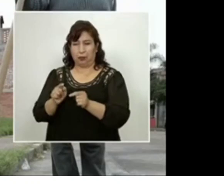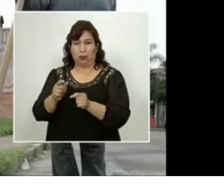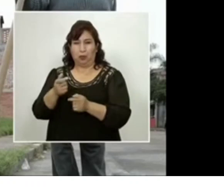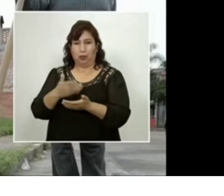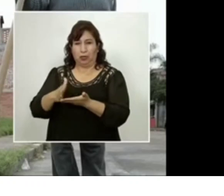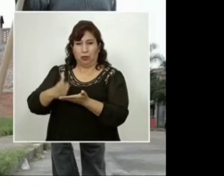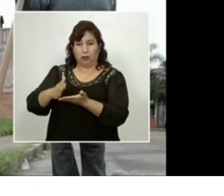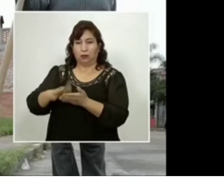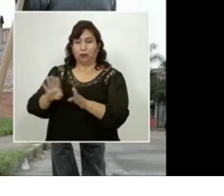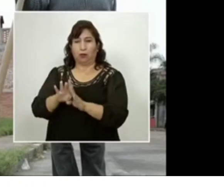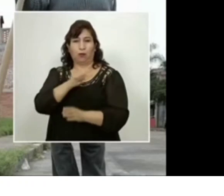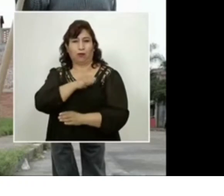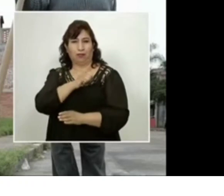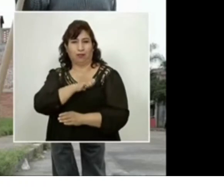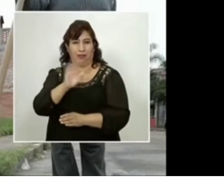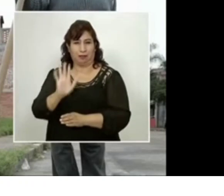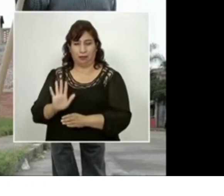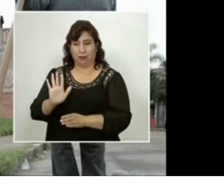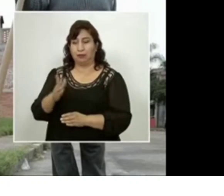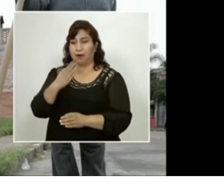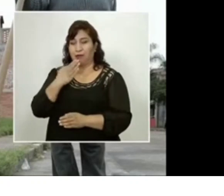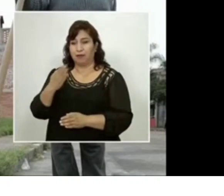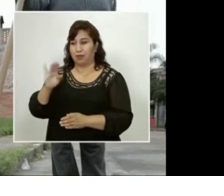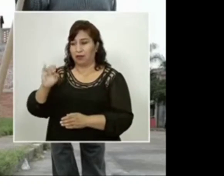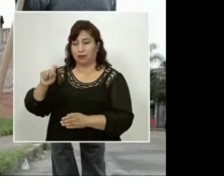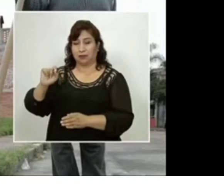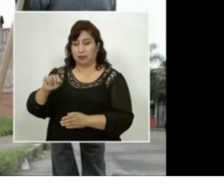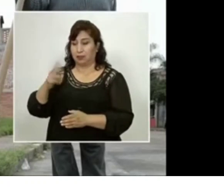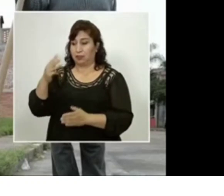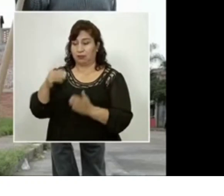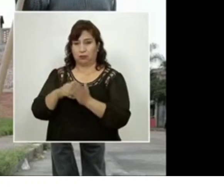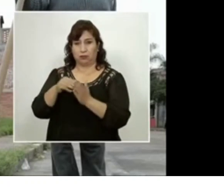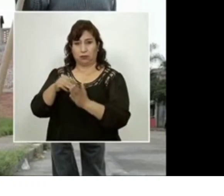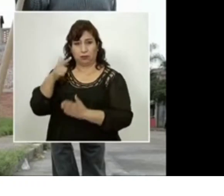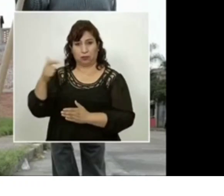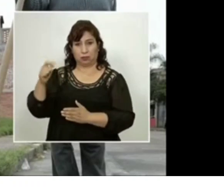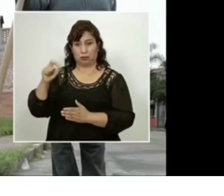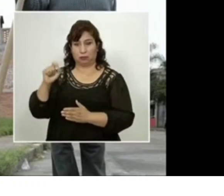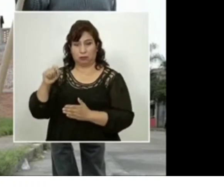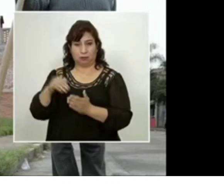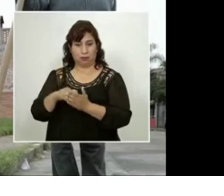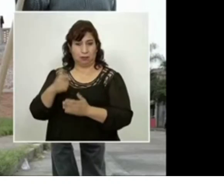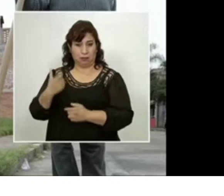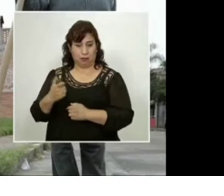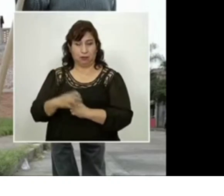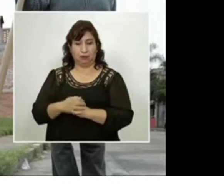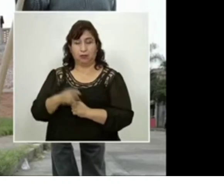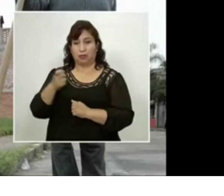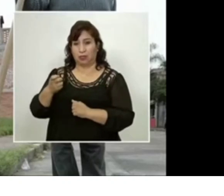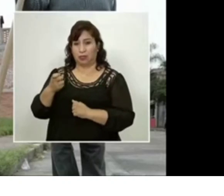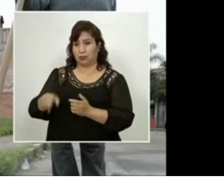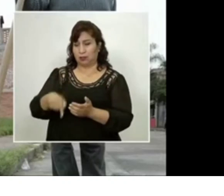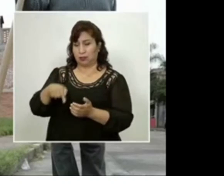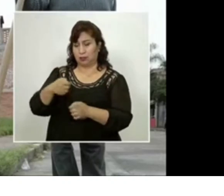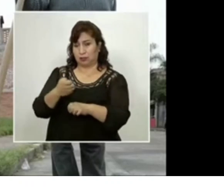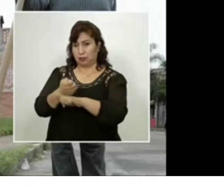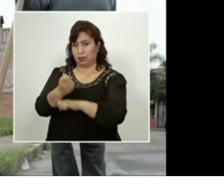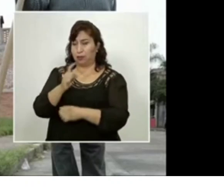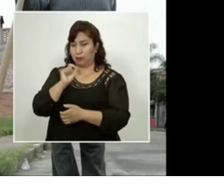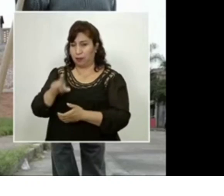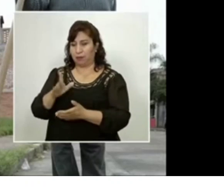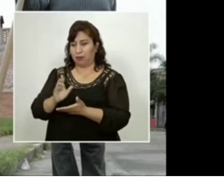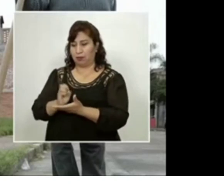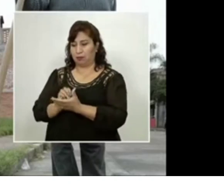tandas para el bienestar, por un monto de 3.700.000 pesos. En esta entidad también se invierten este